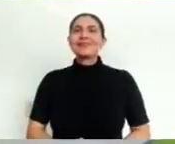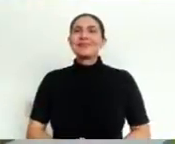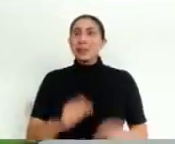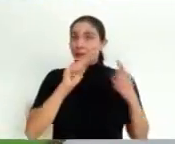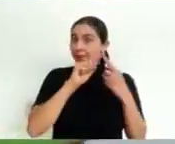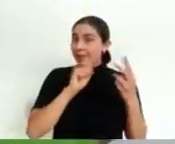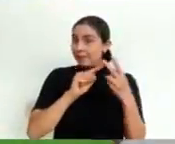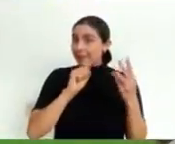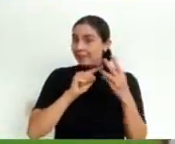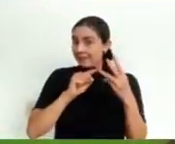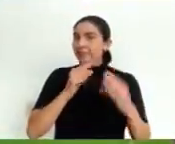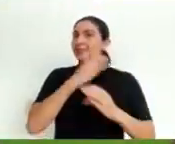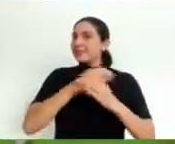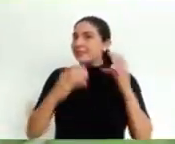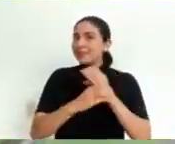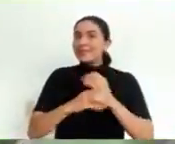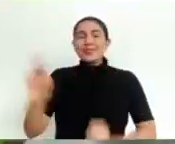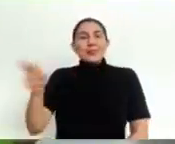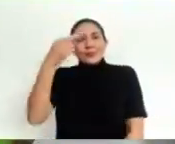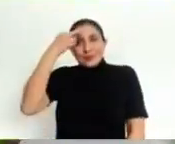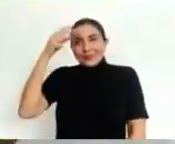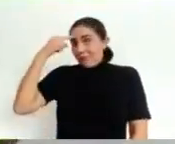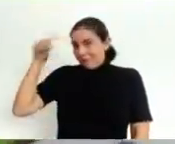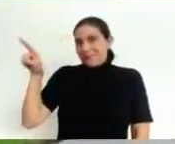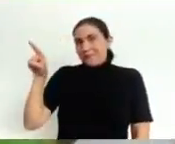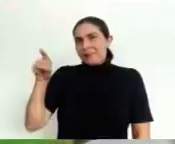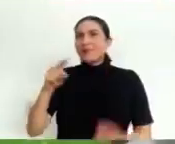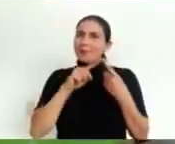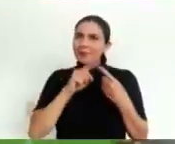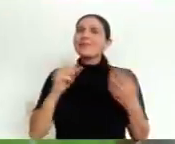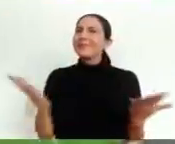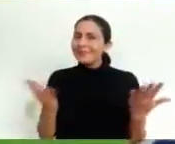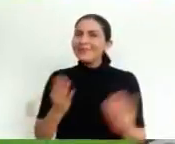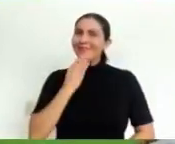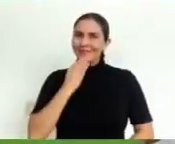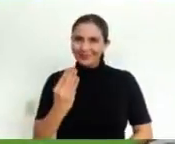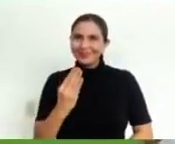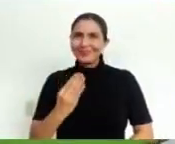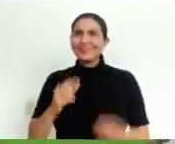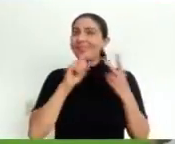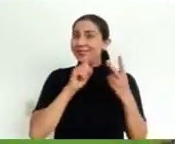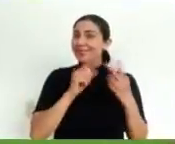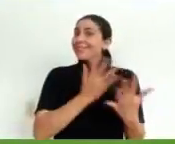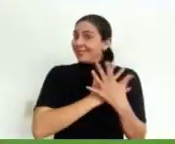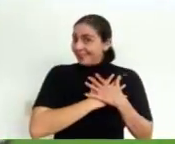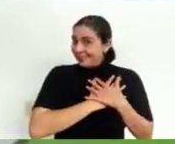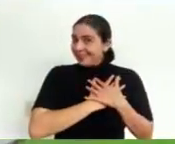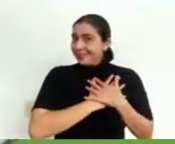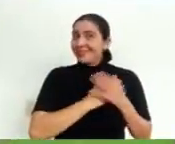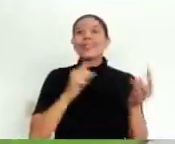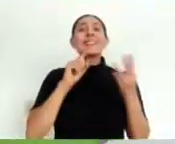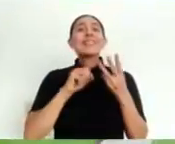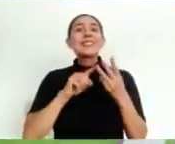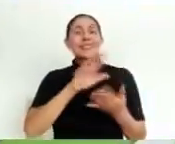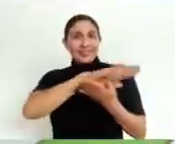Estos 3 ingredientes son fáciles de recordar. Hacer lo correcto, amar la compasión,